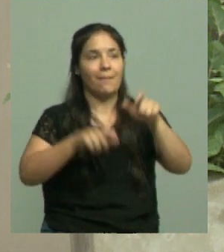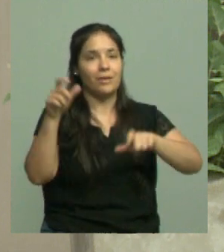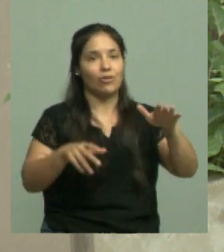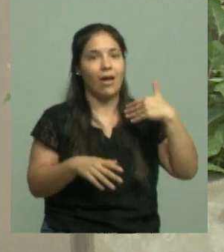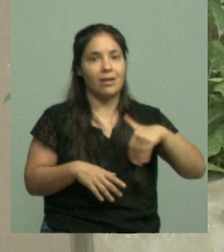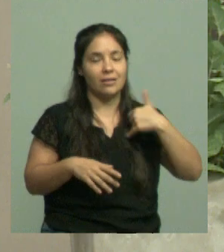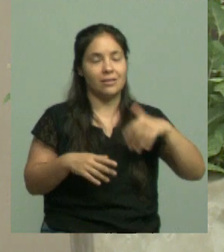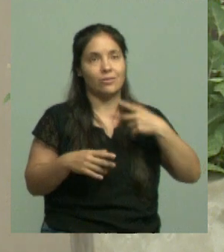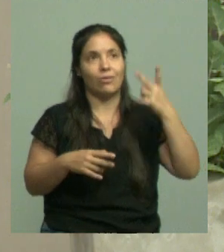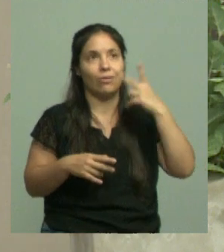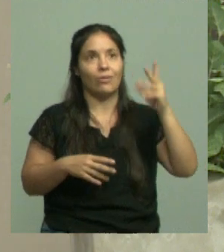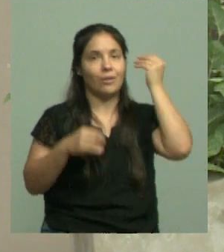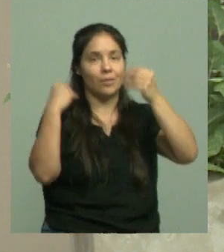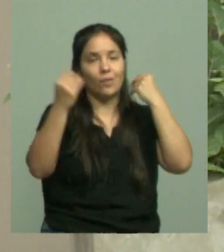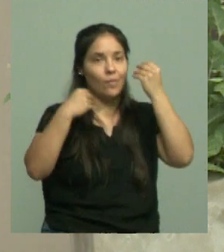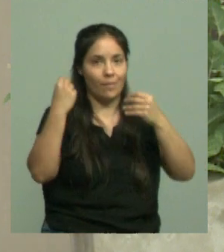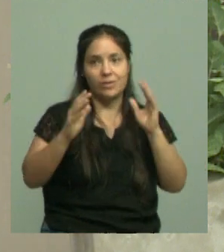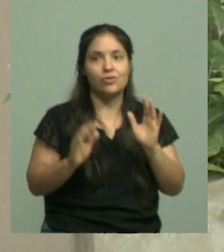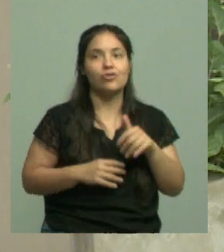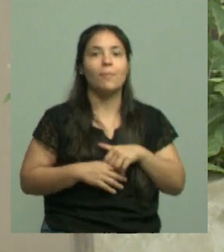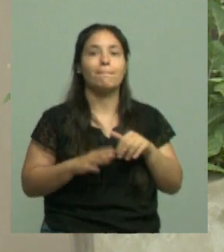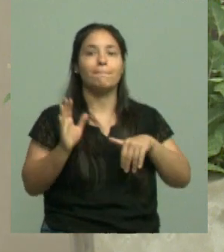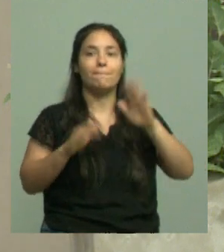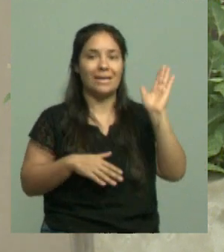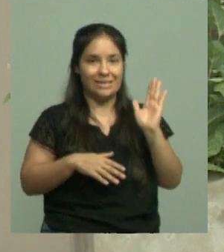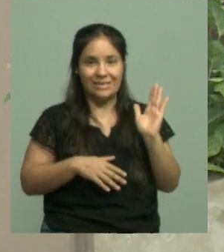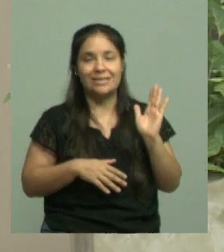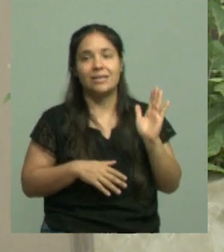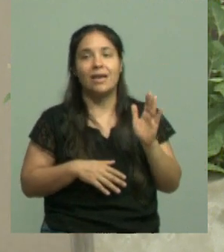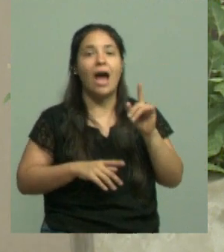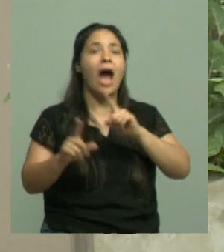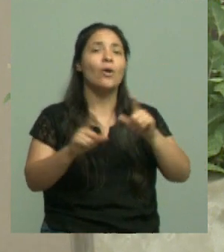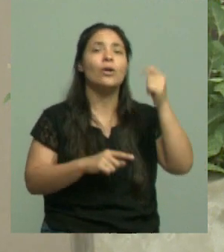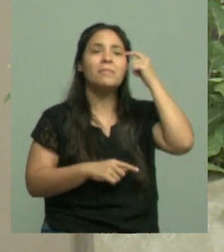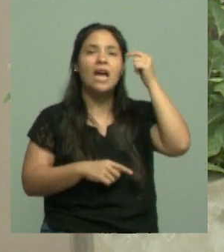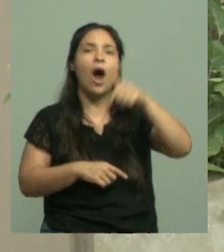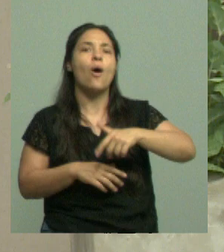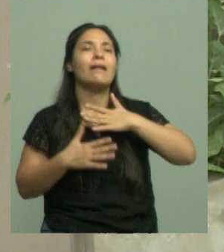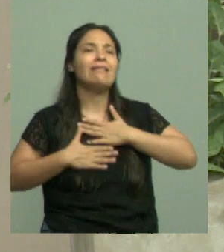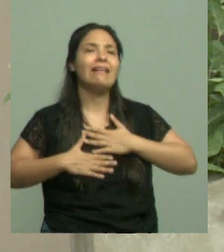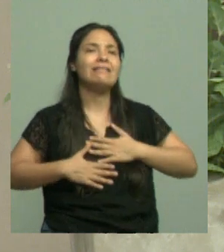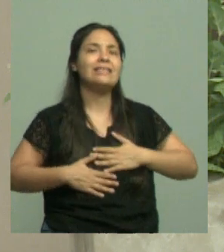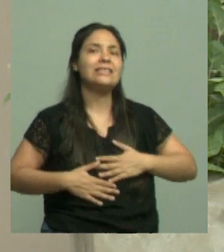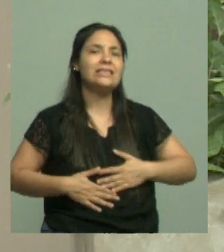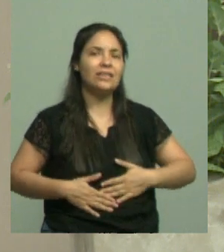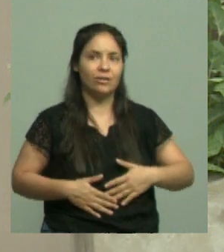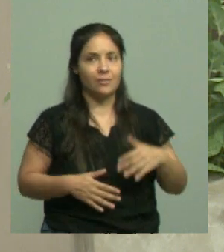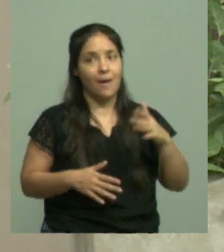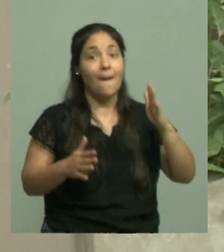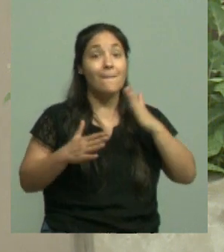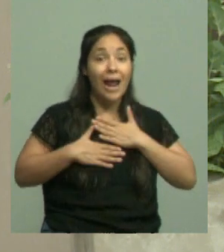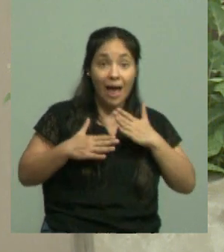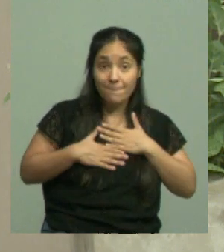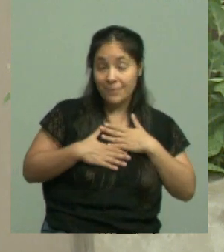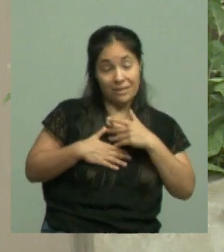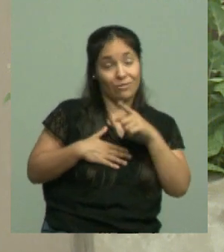argentinos, si es así, ¿no? Esa es por ahí la preocupación que yo escuchaba a algunos que decían, estamos más tranquilos después de escuchar a Milei. No sería nuestro caso. Pero